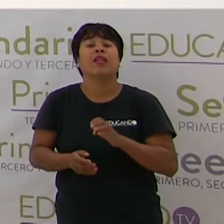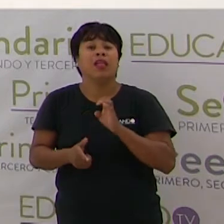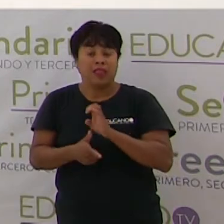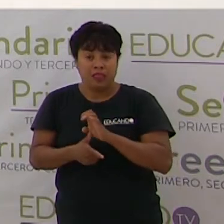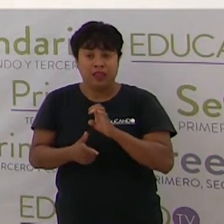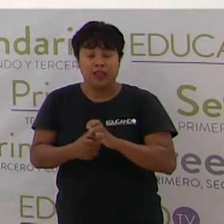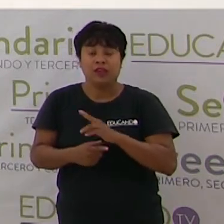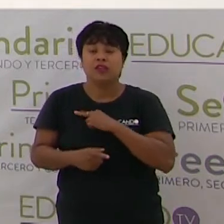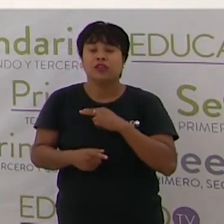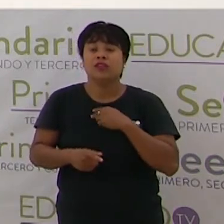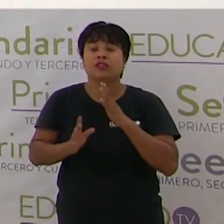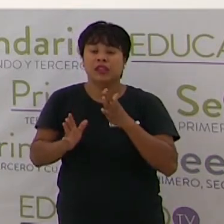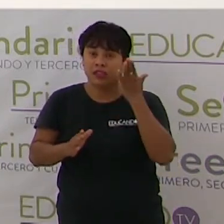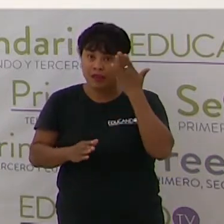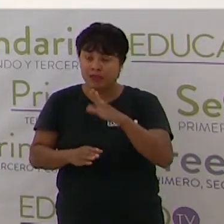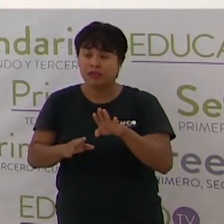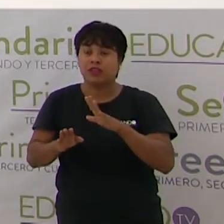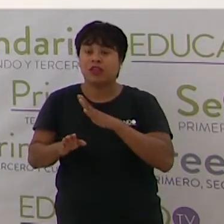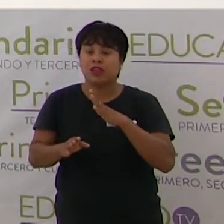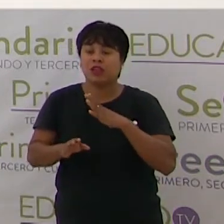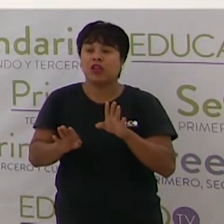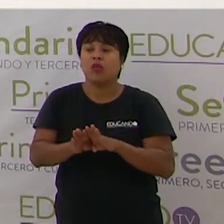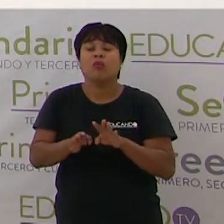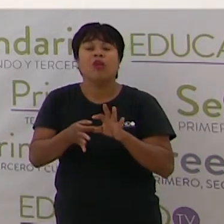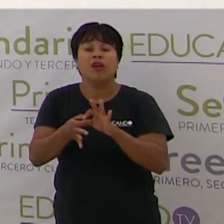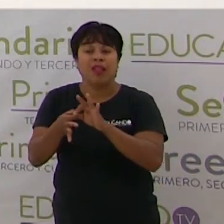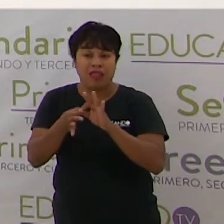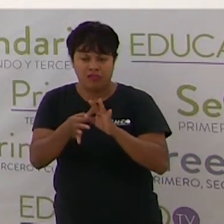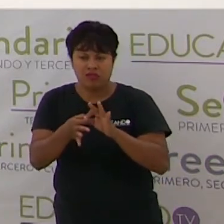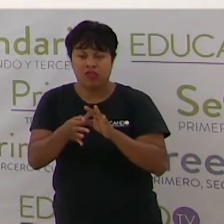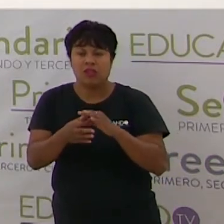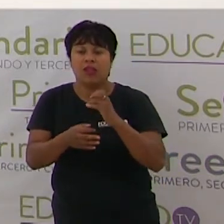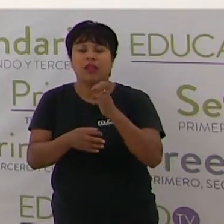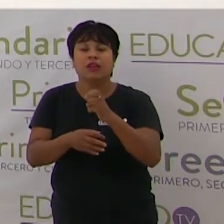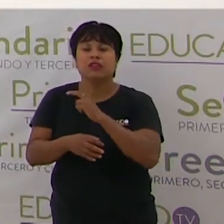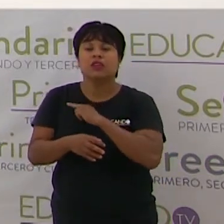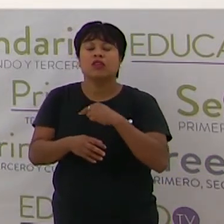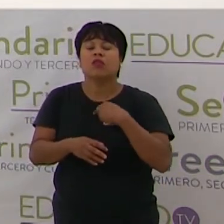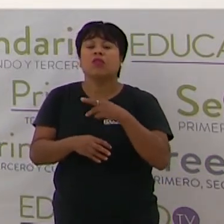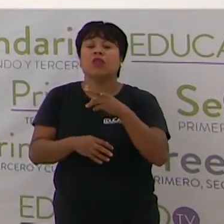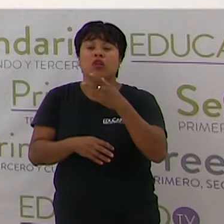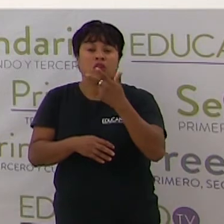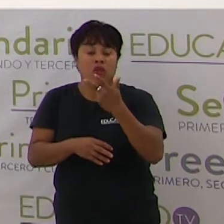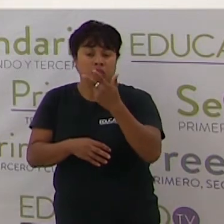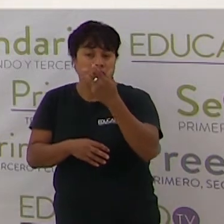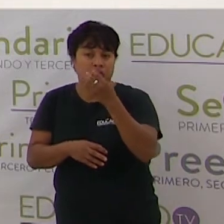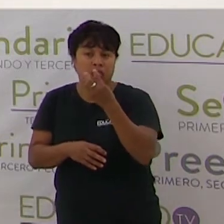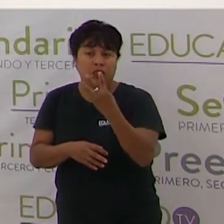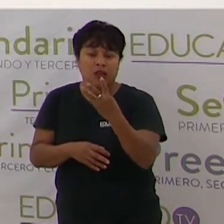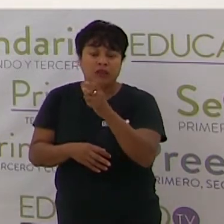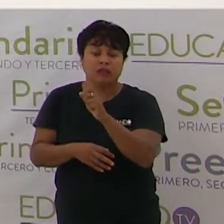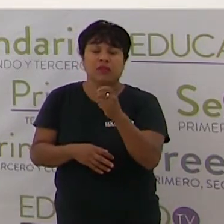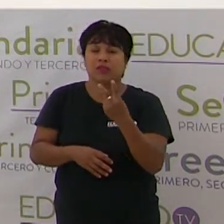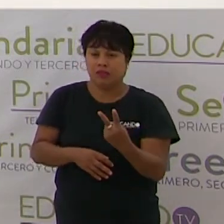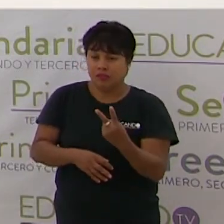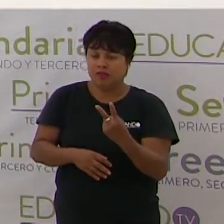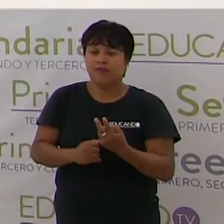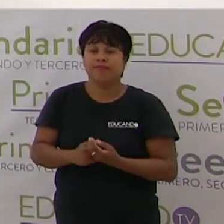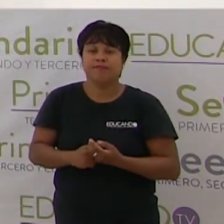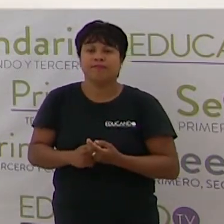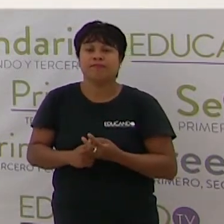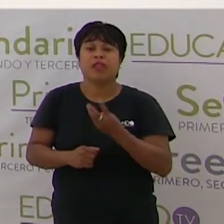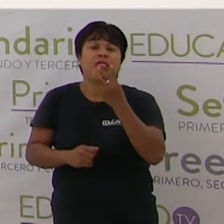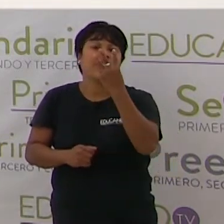ya sabemos que matemáticamente hay una relación, y esta relación es a 1.5 o 3 a 2, ¿sale? O